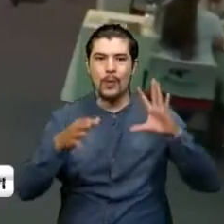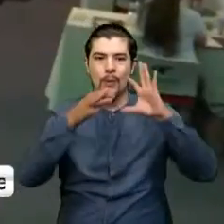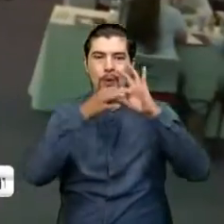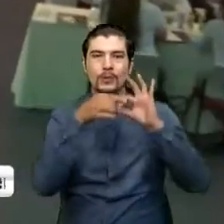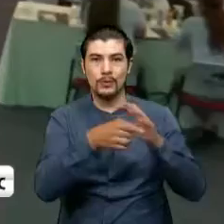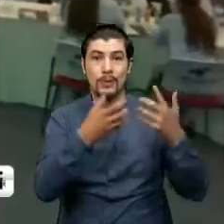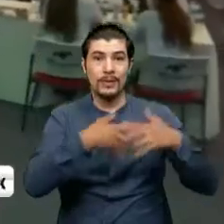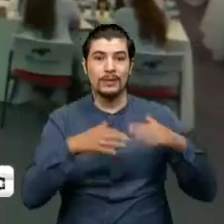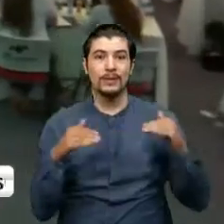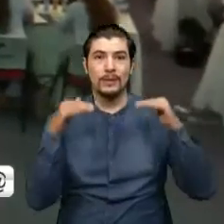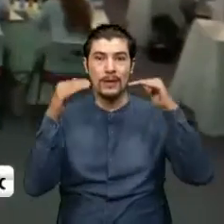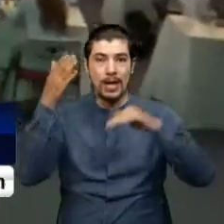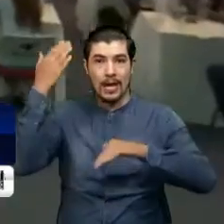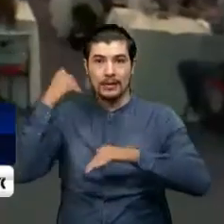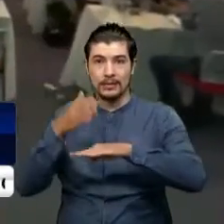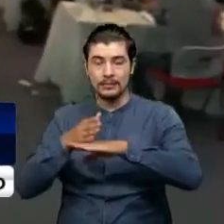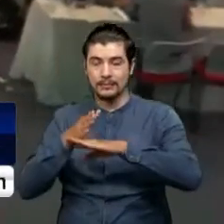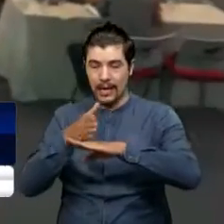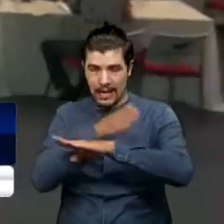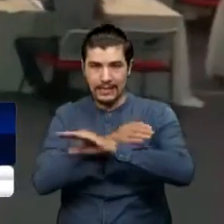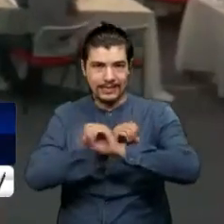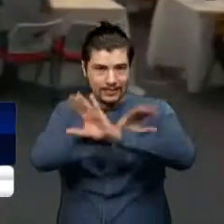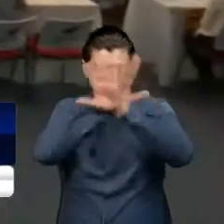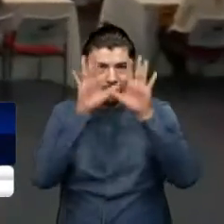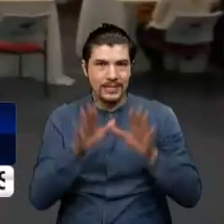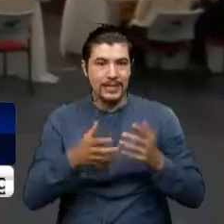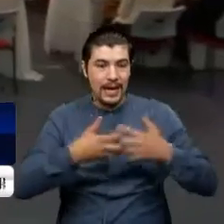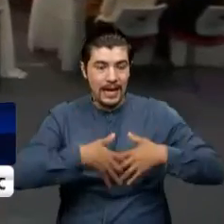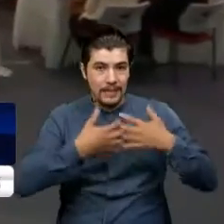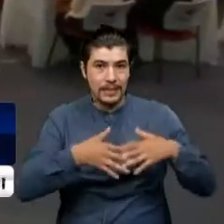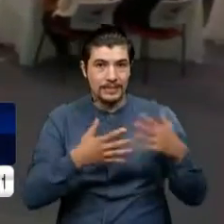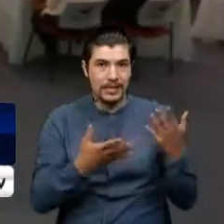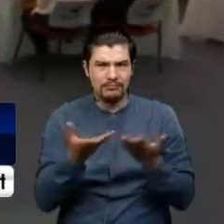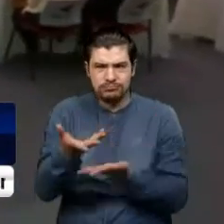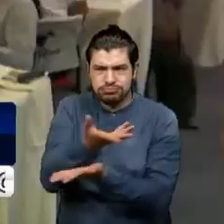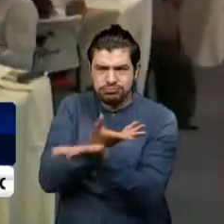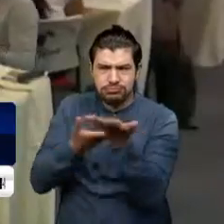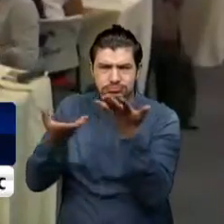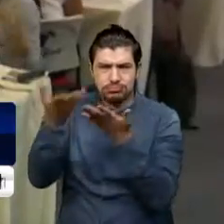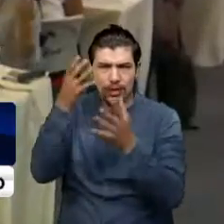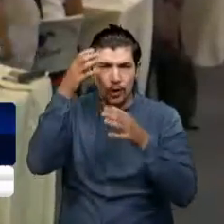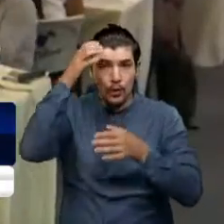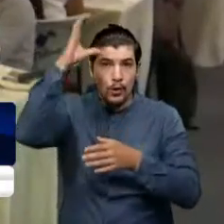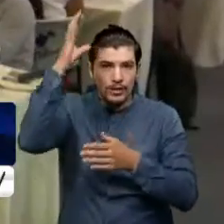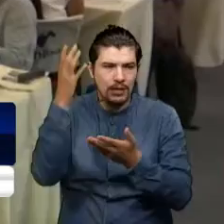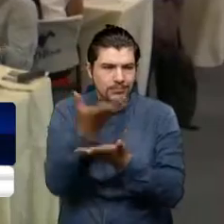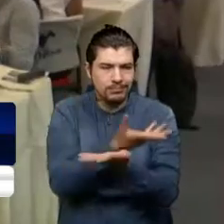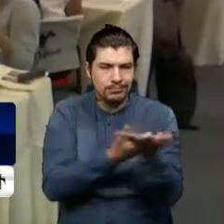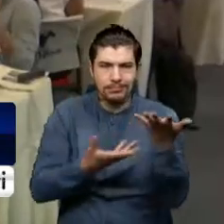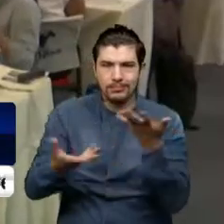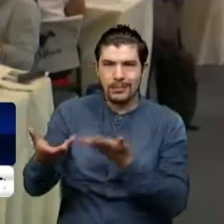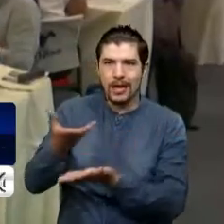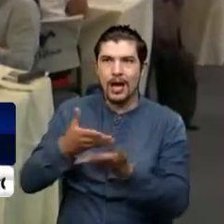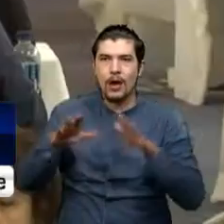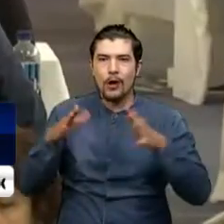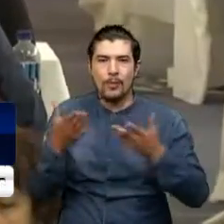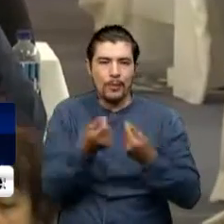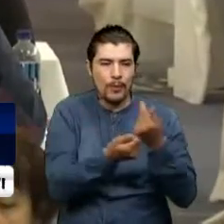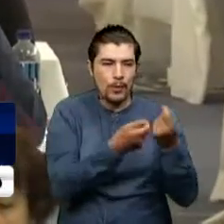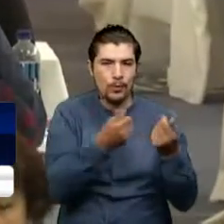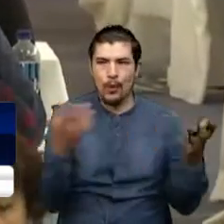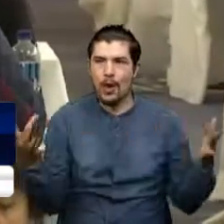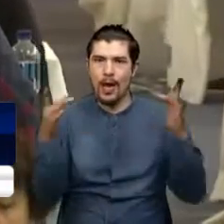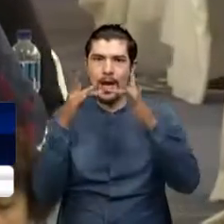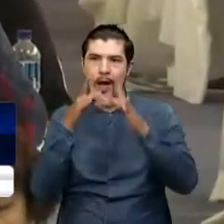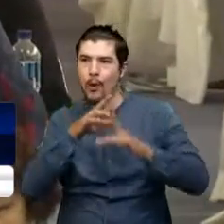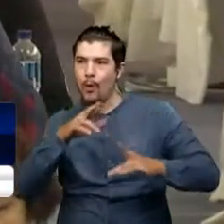Desde la mañana los empresarios hacen parte de la transferencia del conocimiento, es decir, cómo su producto es el complemento de otro. Hoy